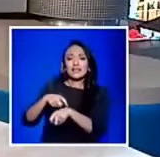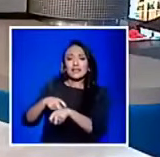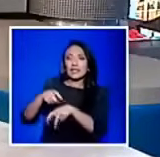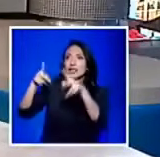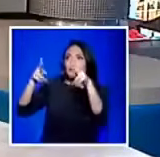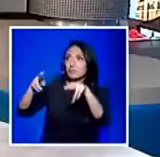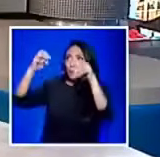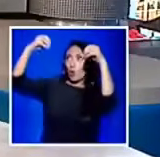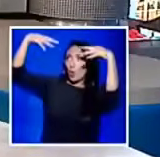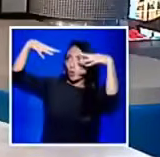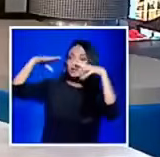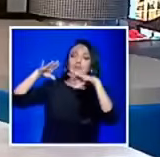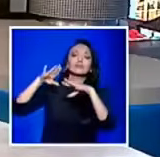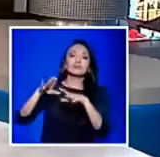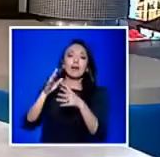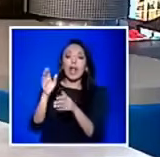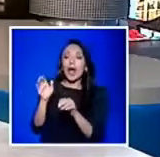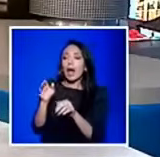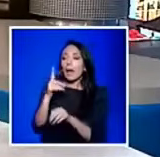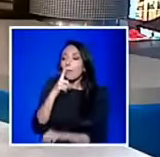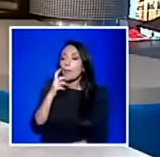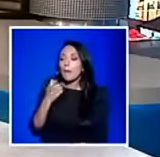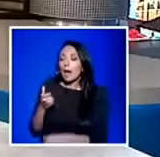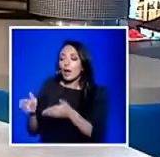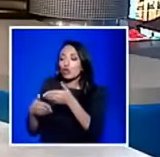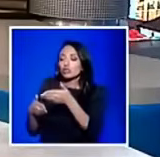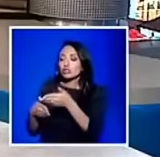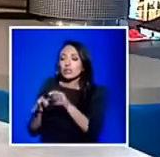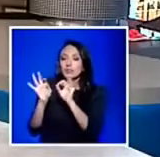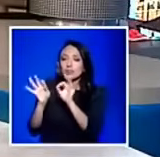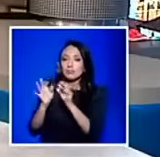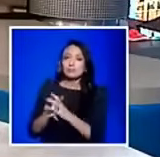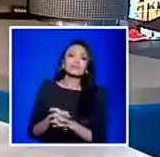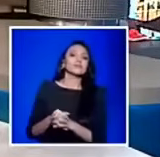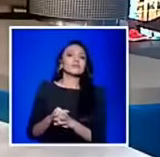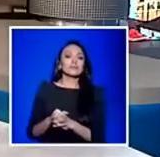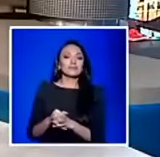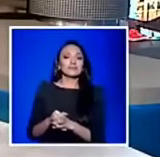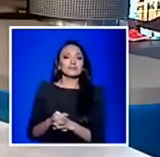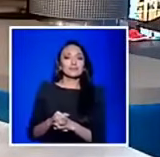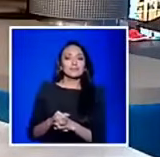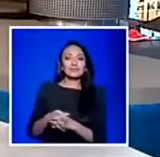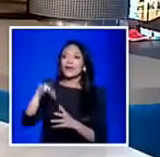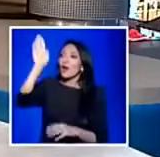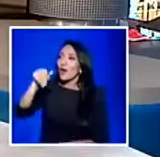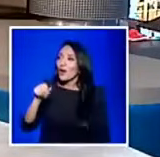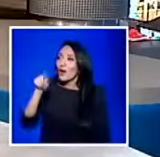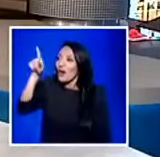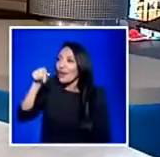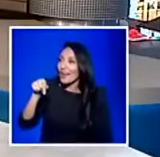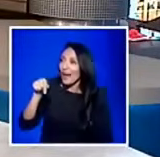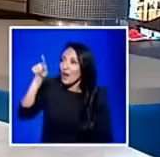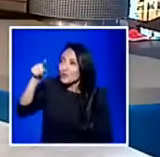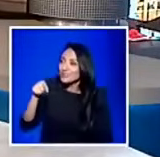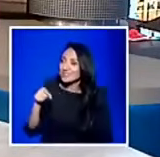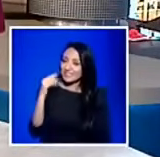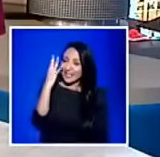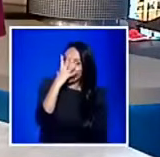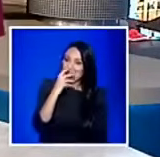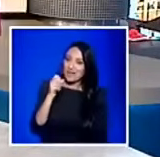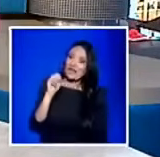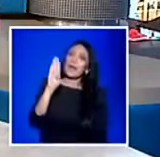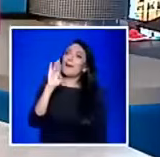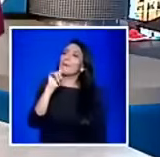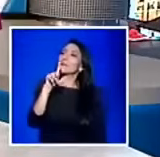luz, para poder hacer el pancito de todos los días. Así que hay que reactivar. Bizcochito, hey, a usted le digo. Ahora hablamos de los bizcochos